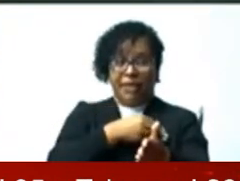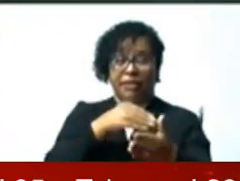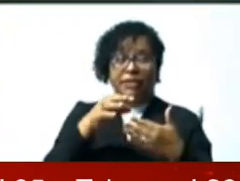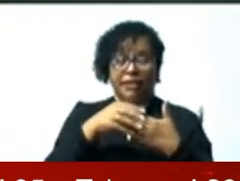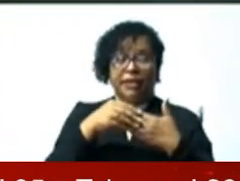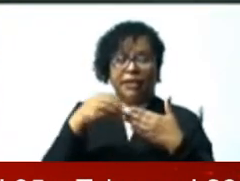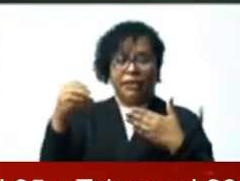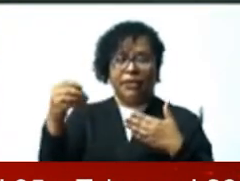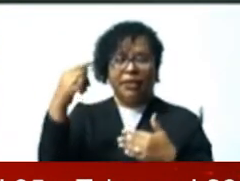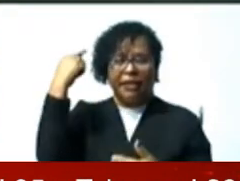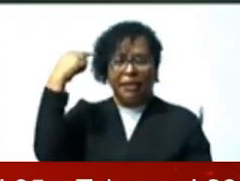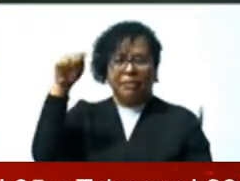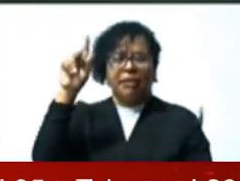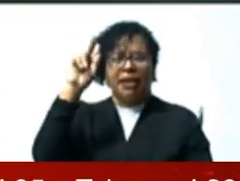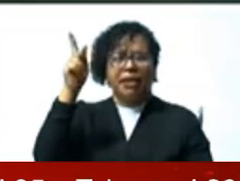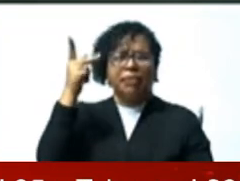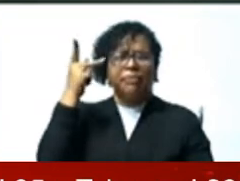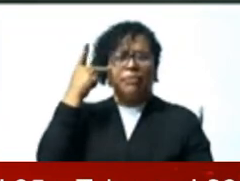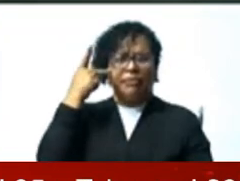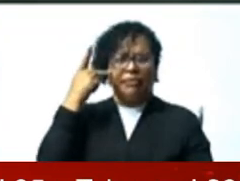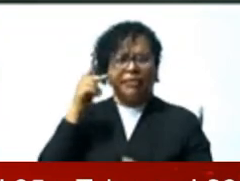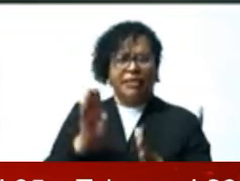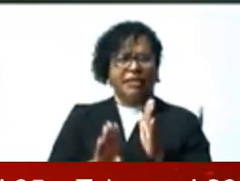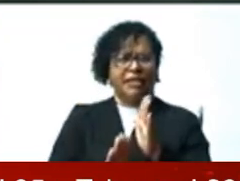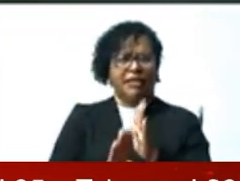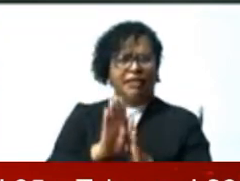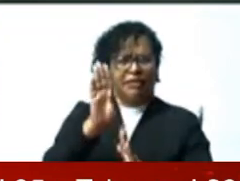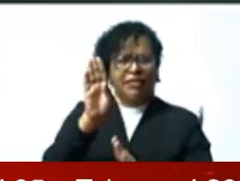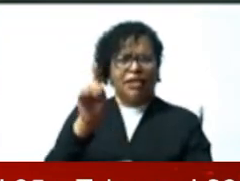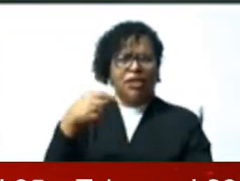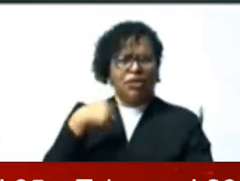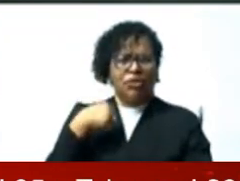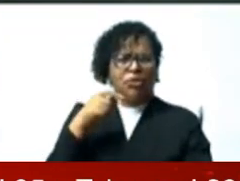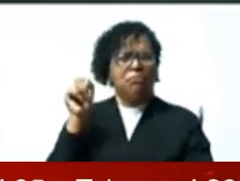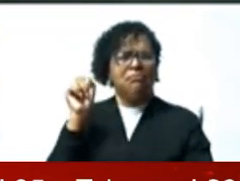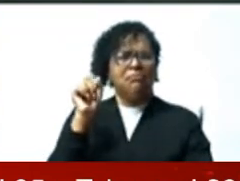Desarrollo. Y yo me pregunto, ¿qué es eso?